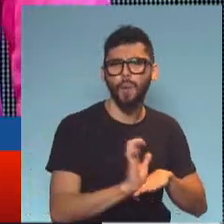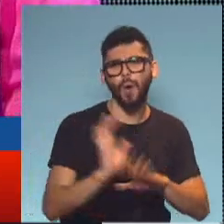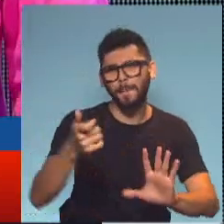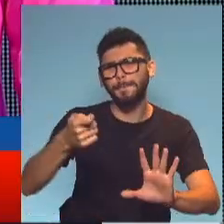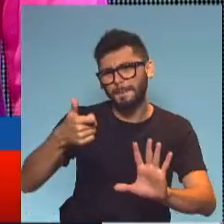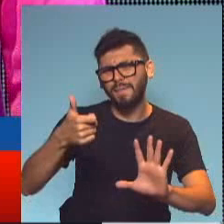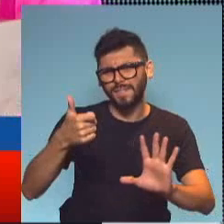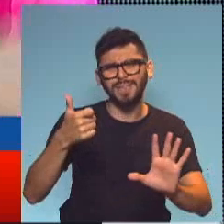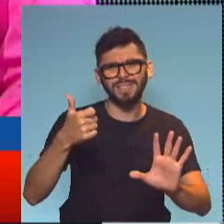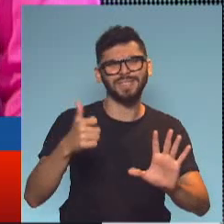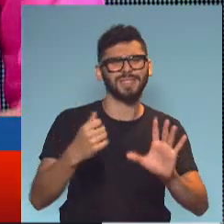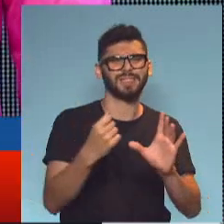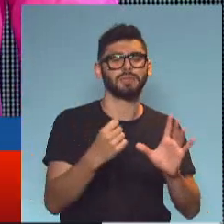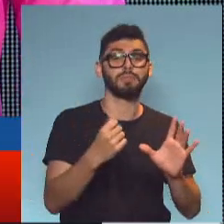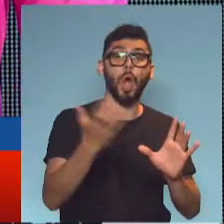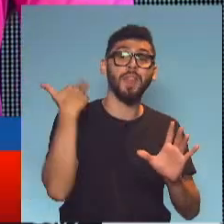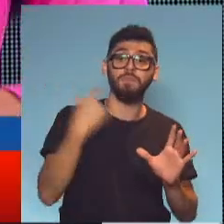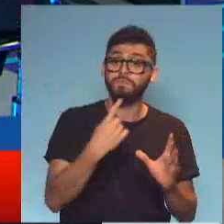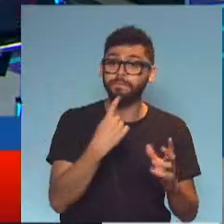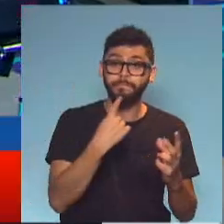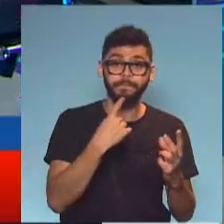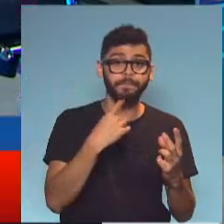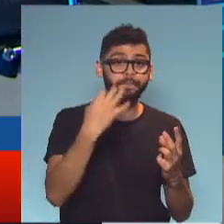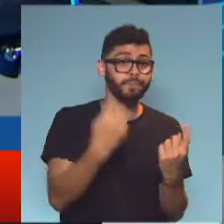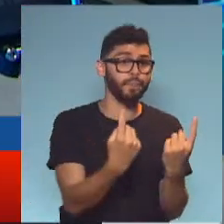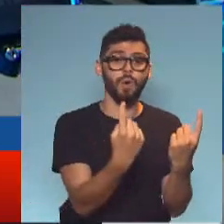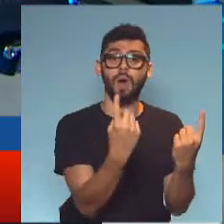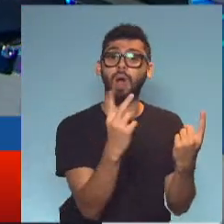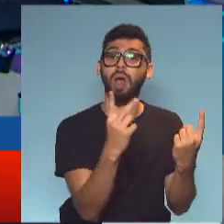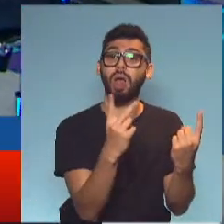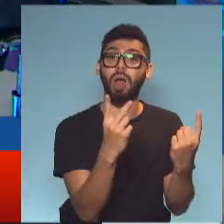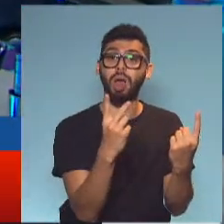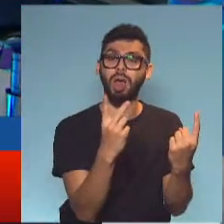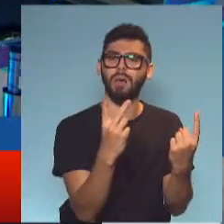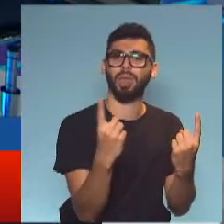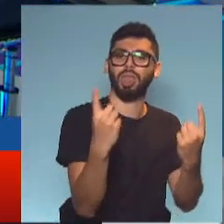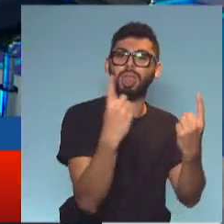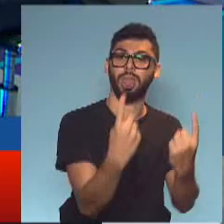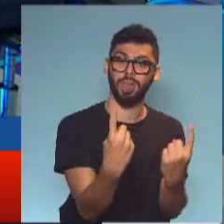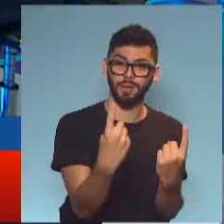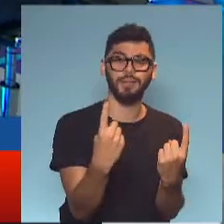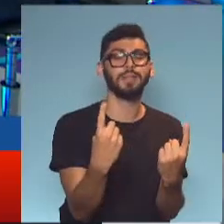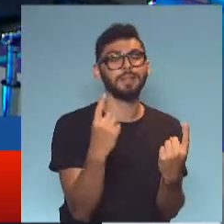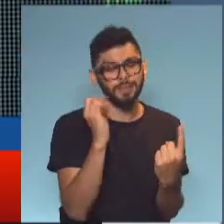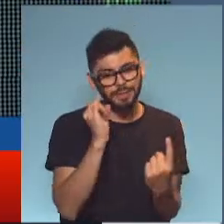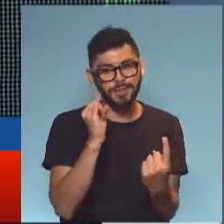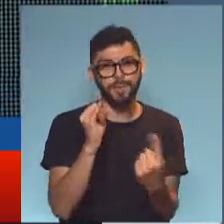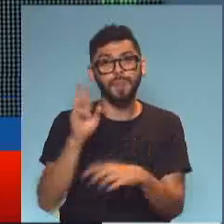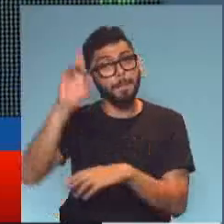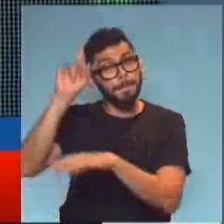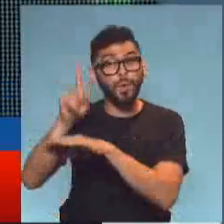puede confrontar, aunque en algún momento no se sabía si el segundo era uno u otro, ¿no? Sí, seguiría hablando ahora de Perú porque es muy